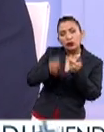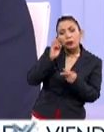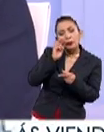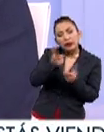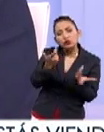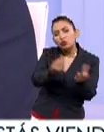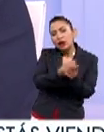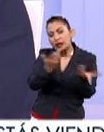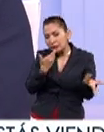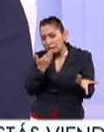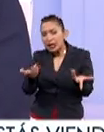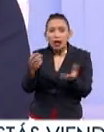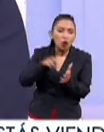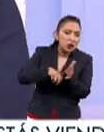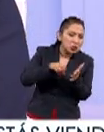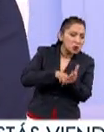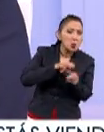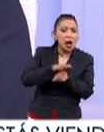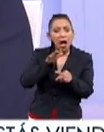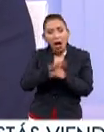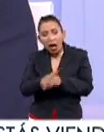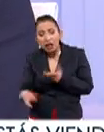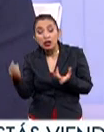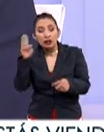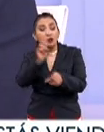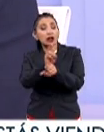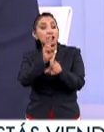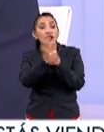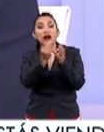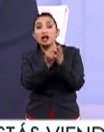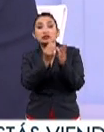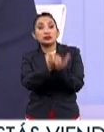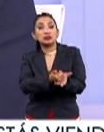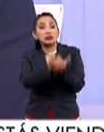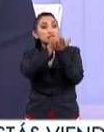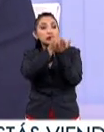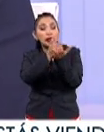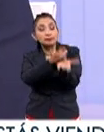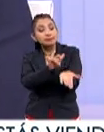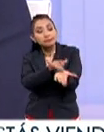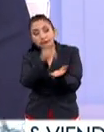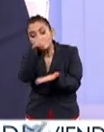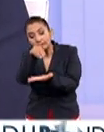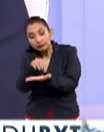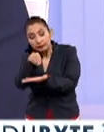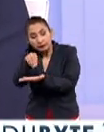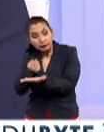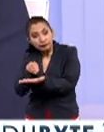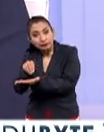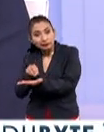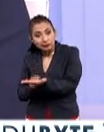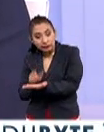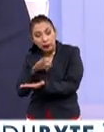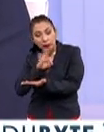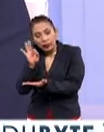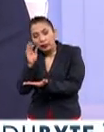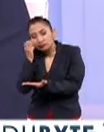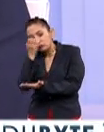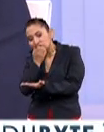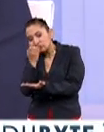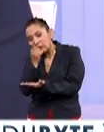práctica docente del profesor, ¿no? La observación de clases es lo que te permite tener, poder